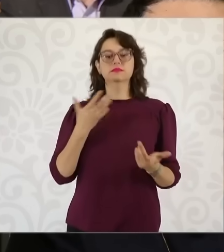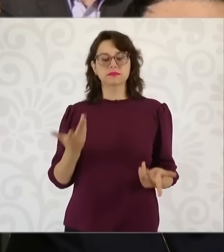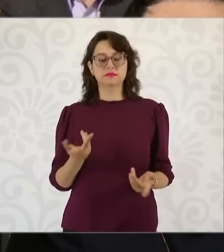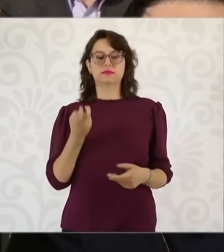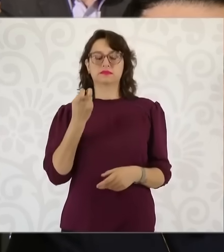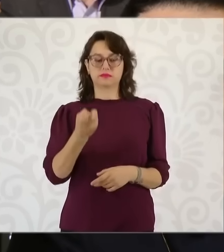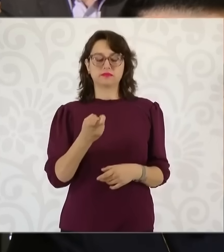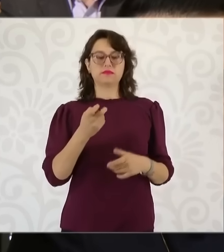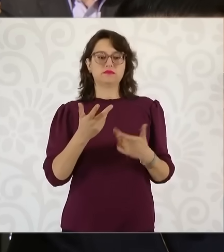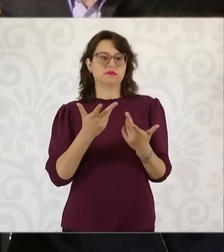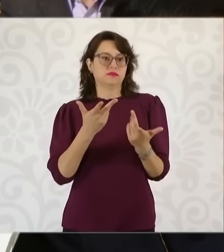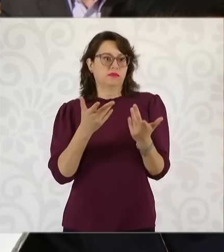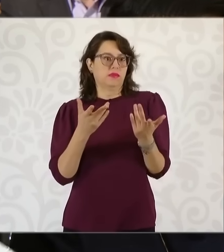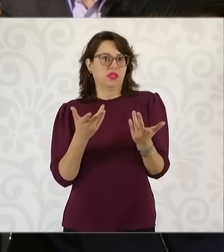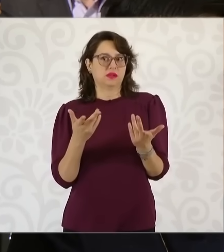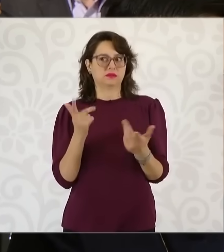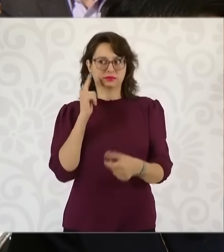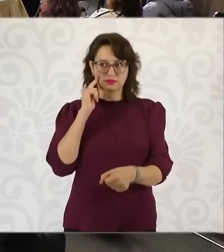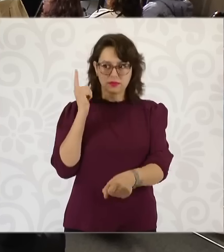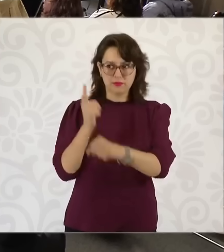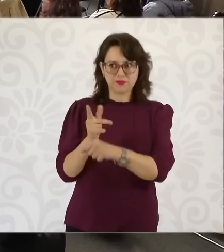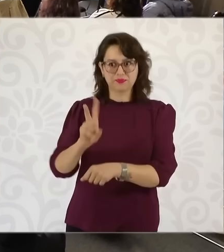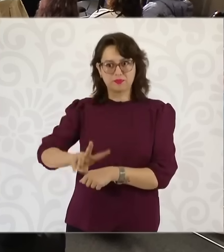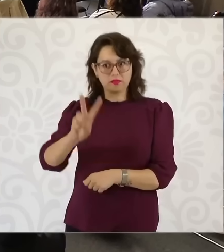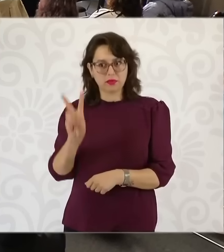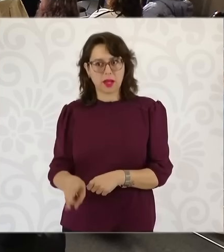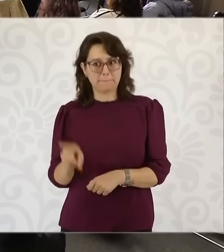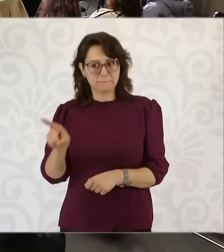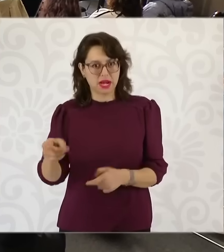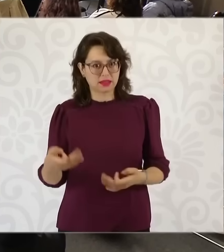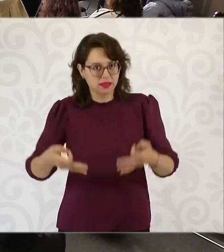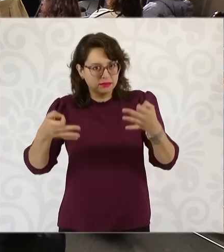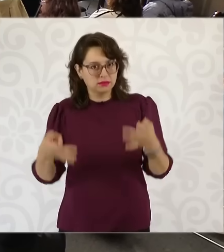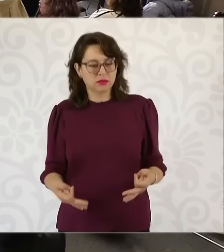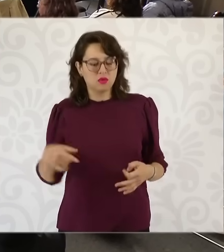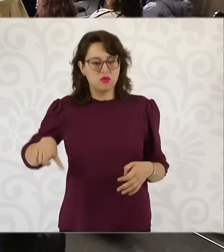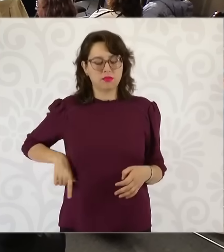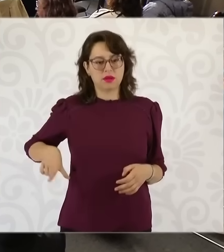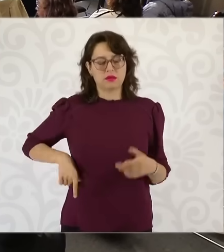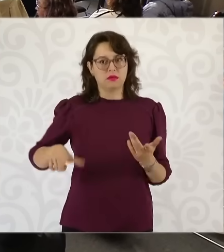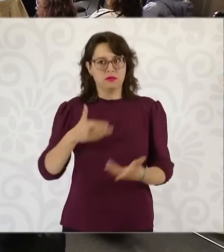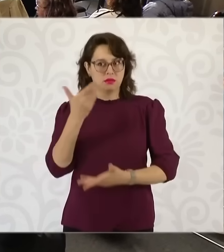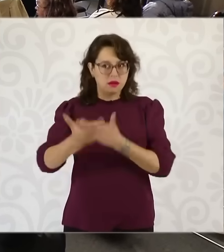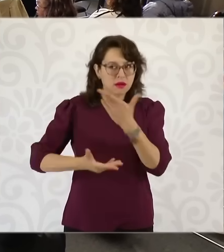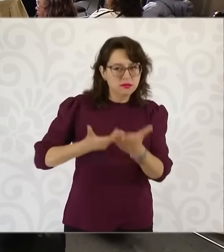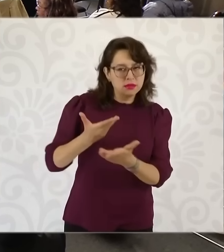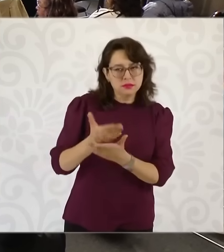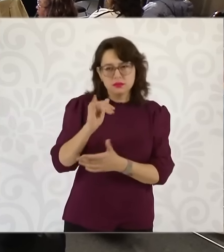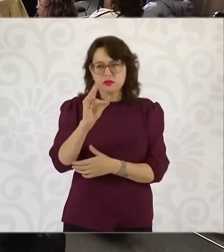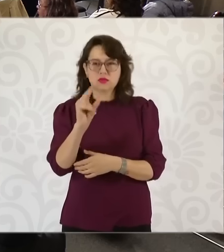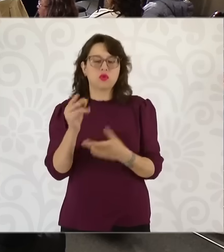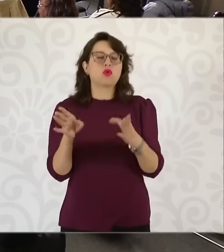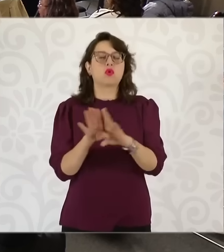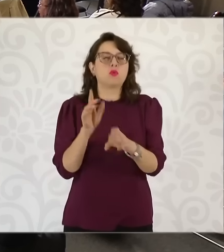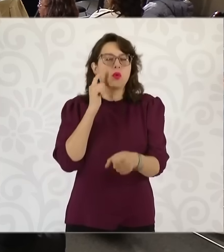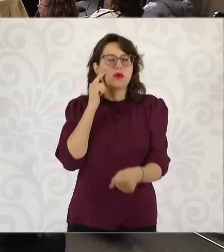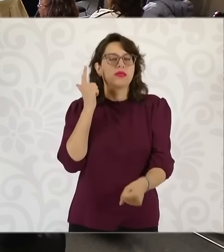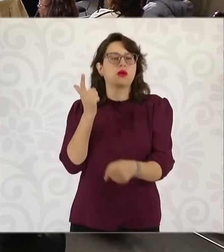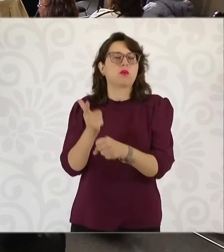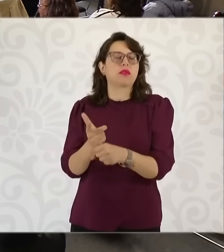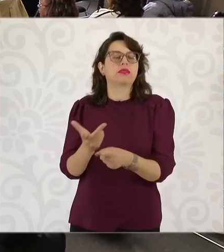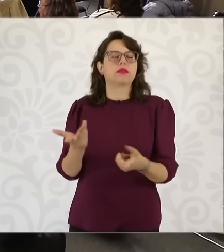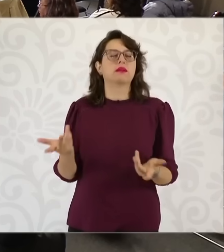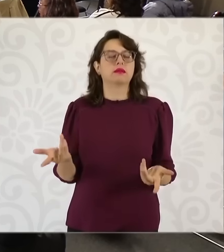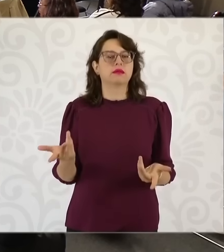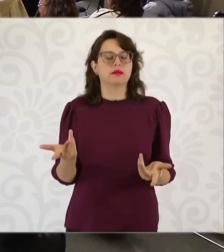se identifican o cómo identificarlos para que tengan la confianza y puedan brindar también la ciudadanía las facilidades y que puedan ingresar bien